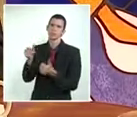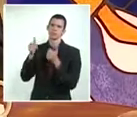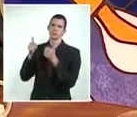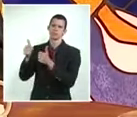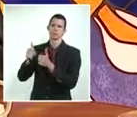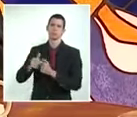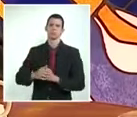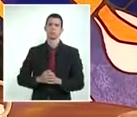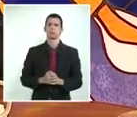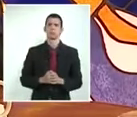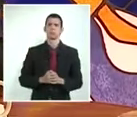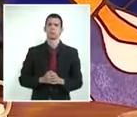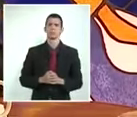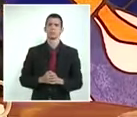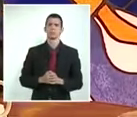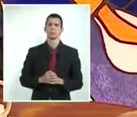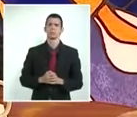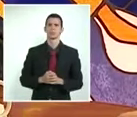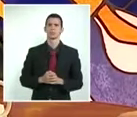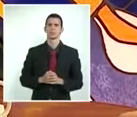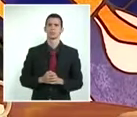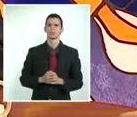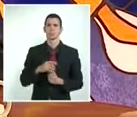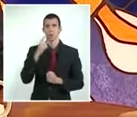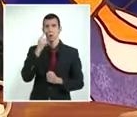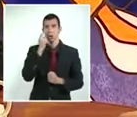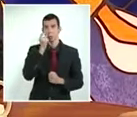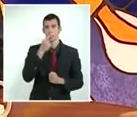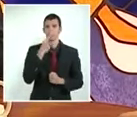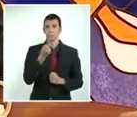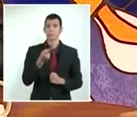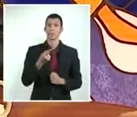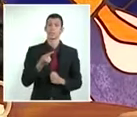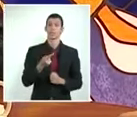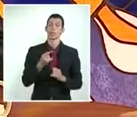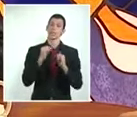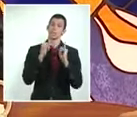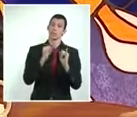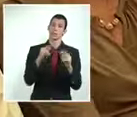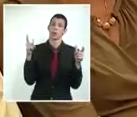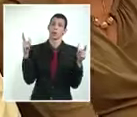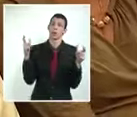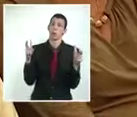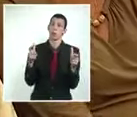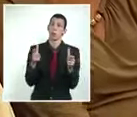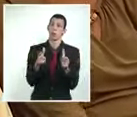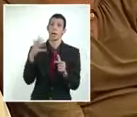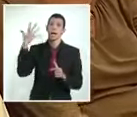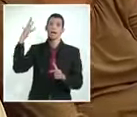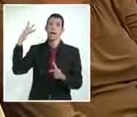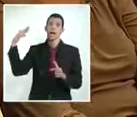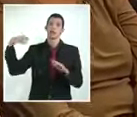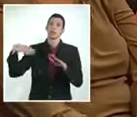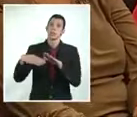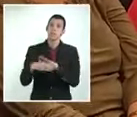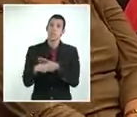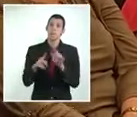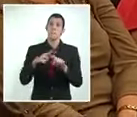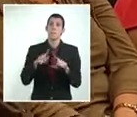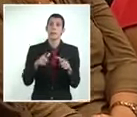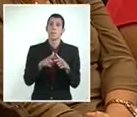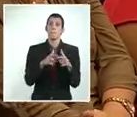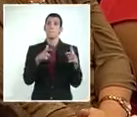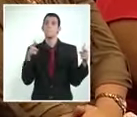El primer ministro informó que hay una disminución sensible del turismo, pero ha habido un incremento de entradas de cubanos que residen en el